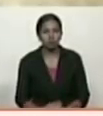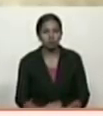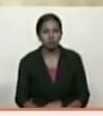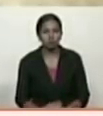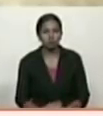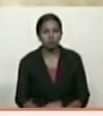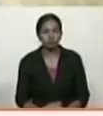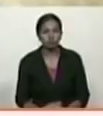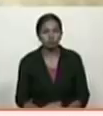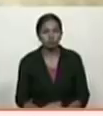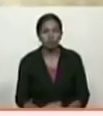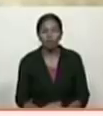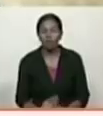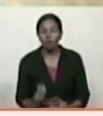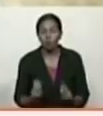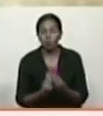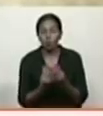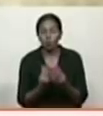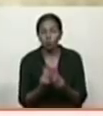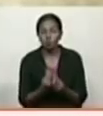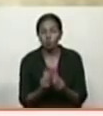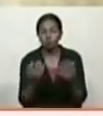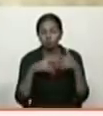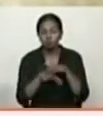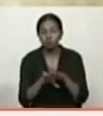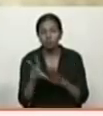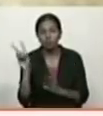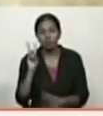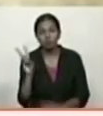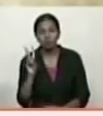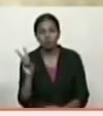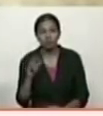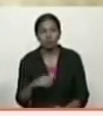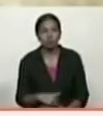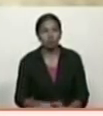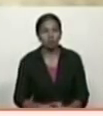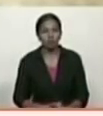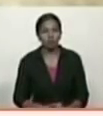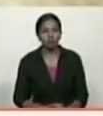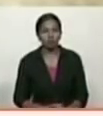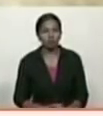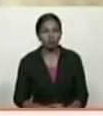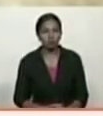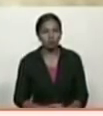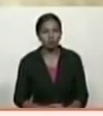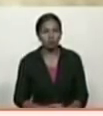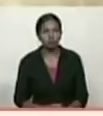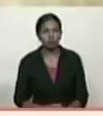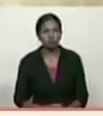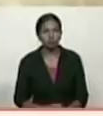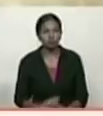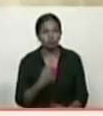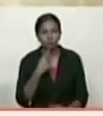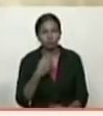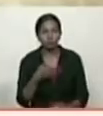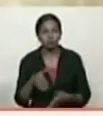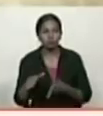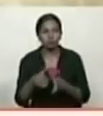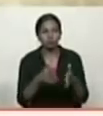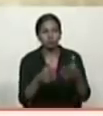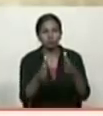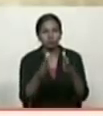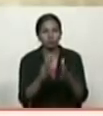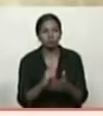una delegación integral de Venezuela a Sudáfrica para explorar el camino a seguir con una